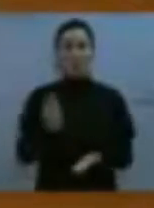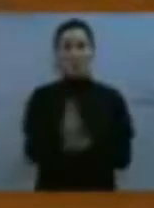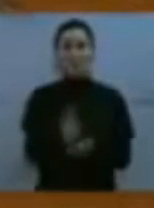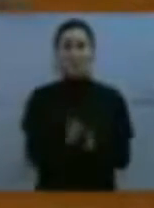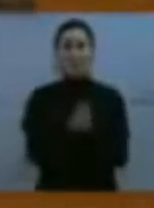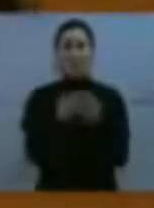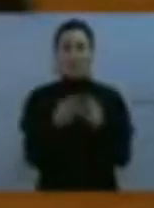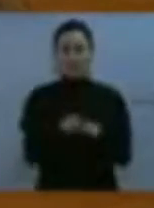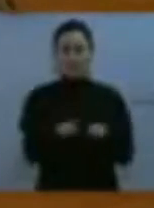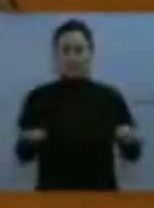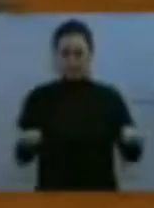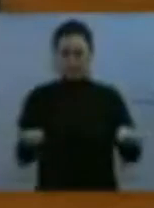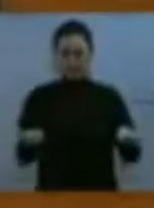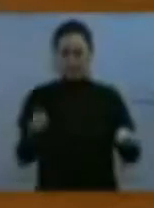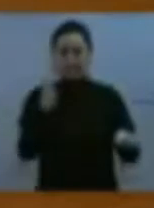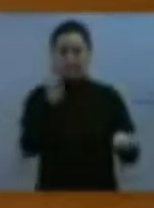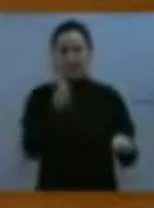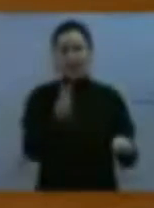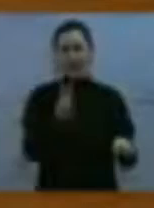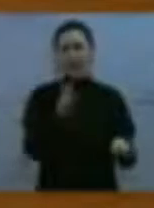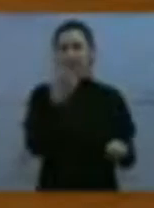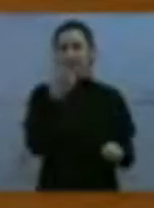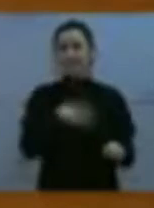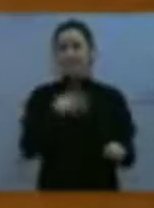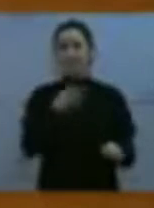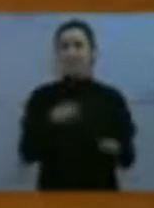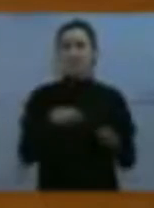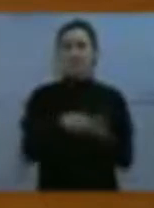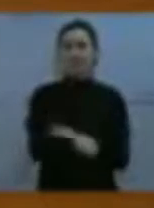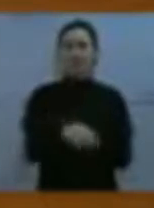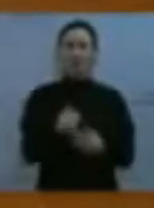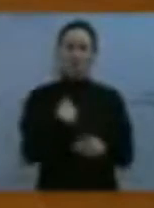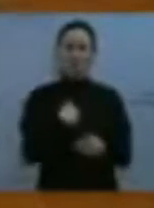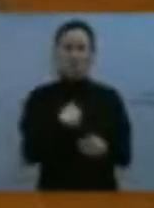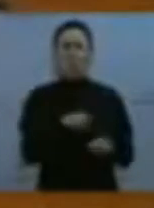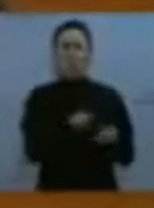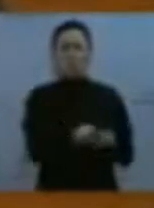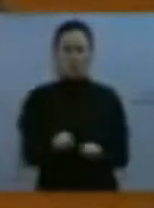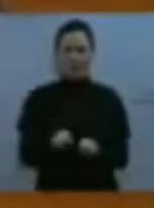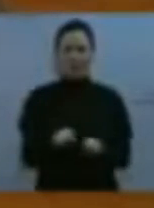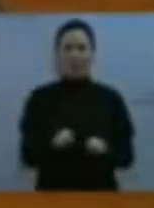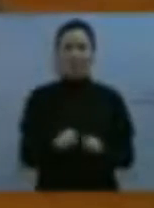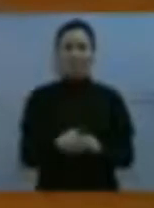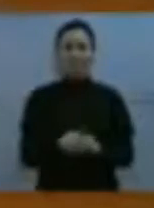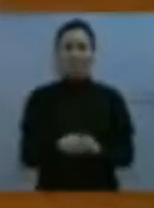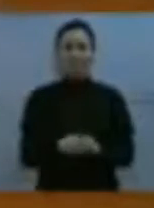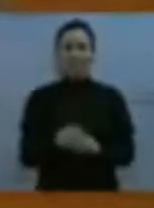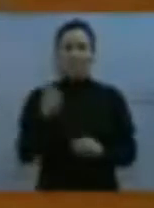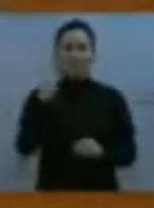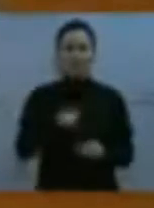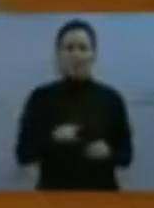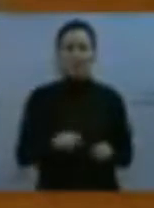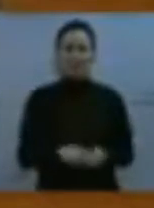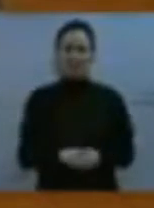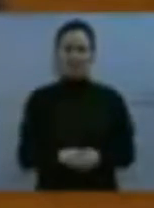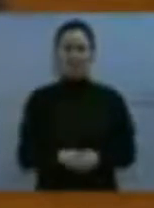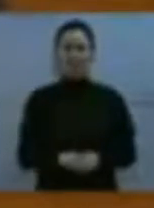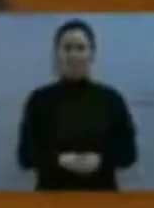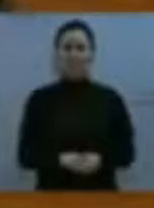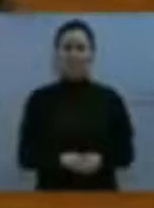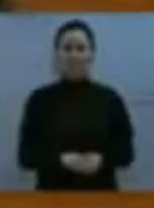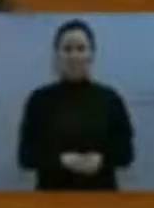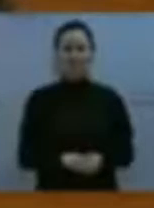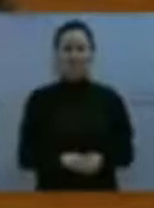hubiese permitido, pero andaba yo en unos días muy convulsos, como usted se podrá rápidamente imaginar. Pero el señor Alfonso Guerra